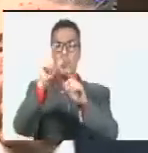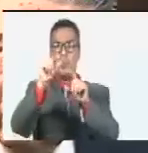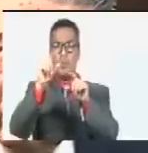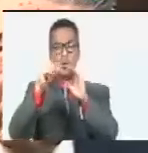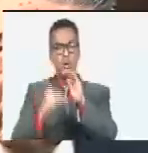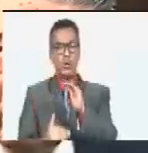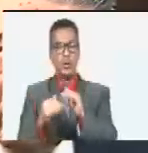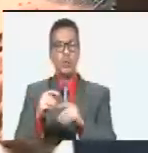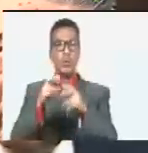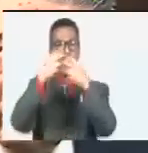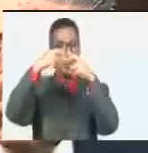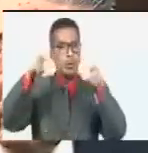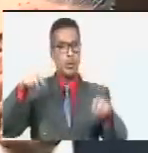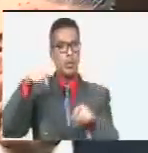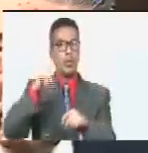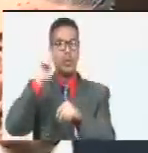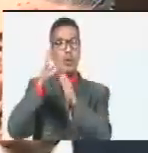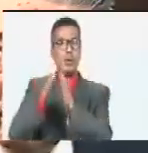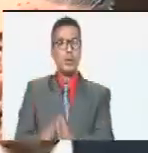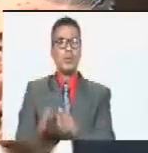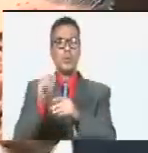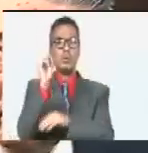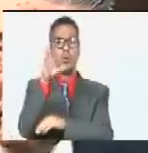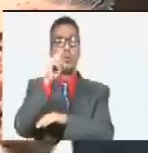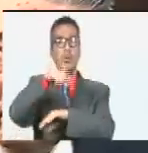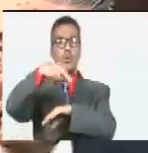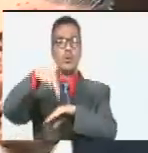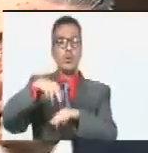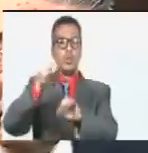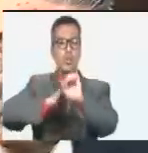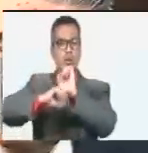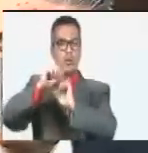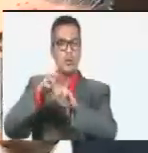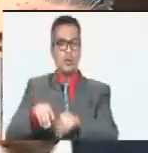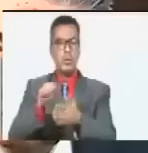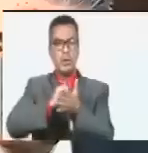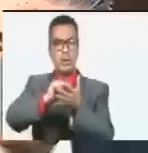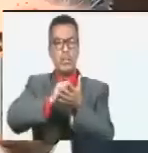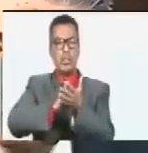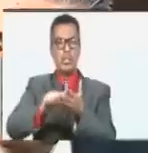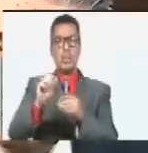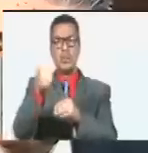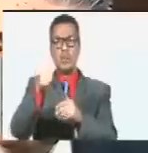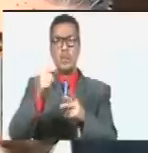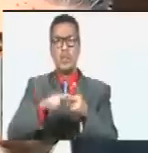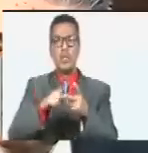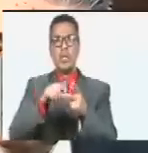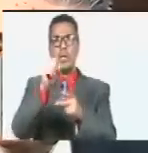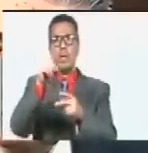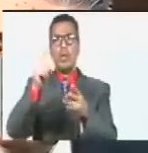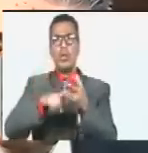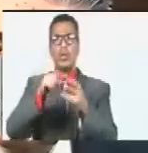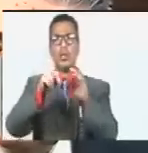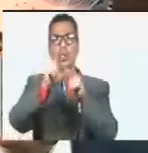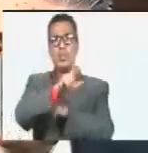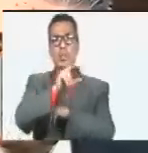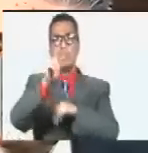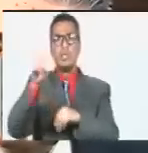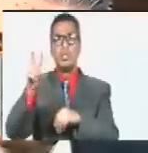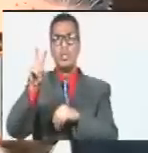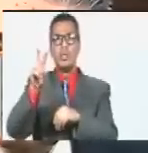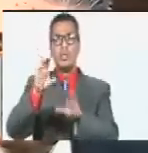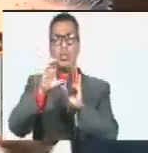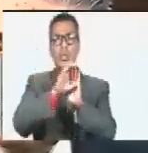tema de venezolanos parlamentarios que defendemos el artículo 10, 11 y 32 de la